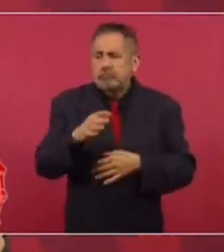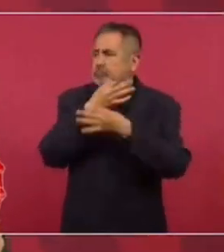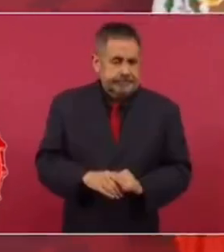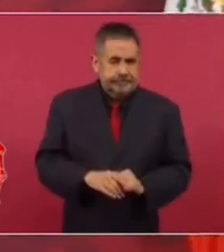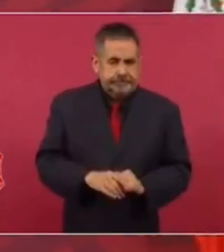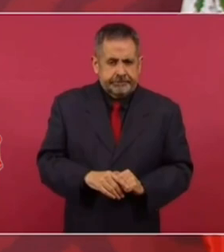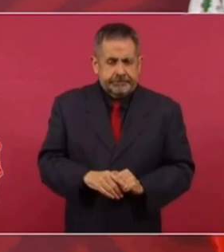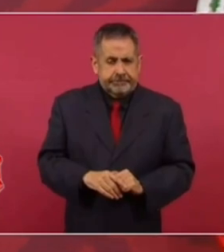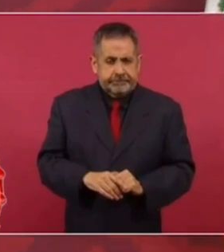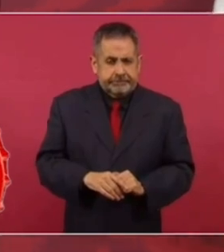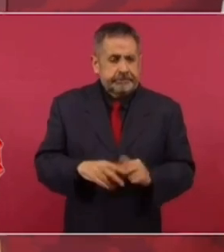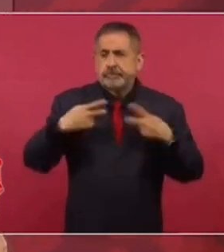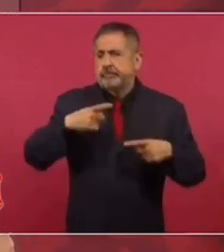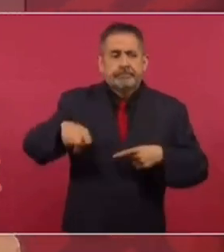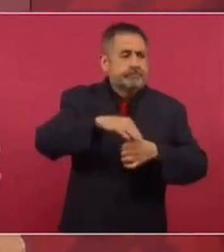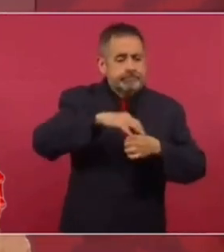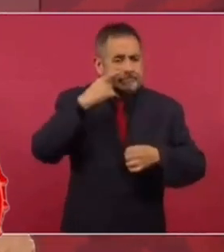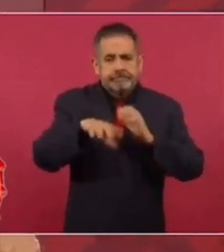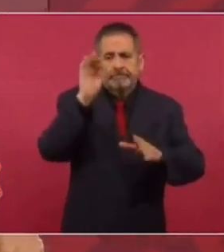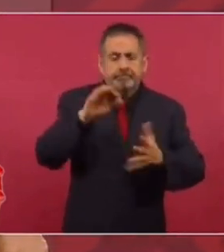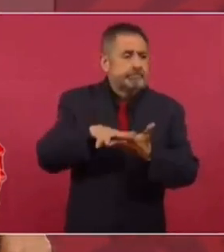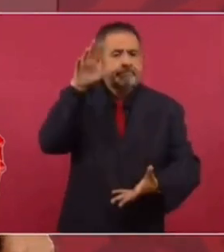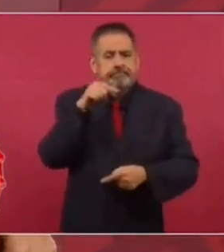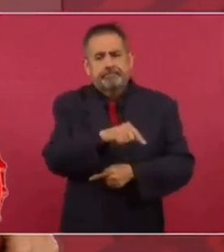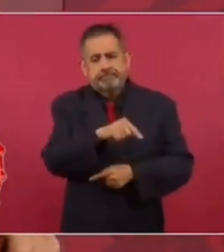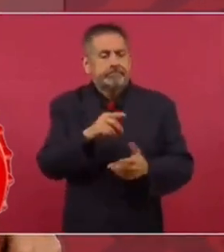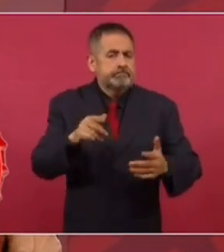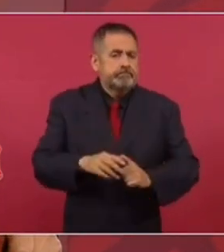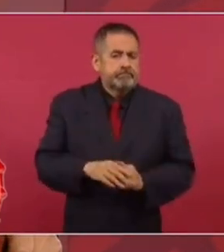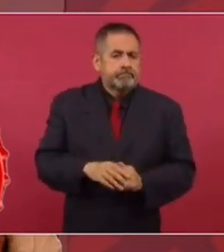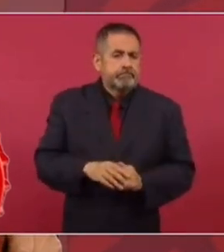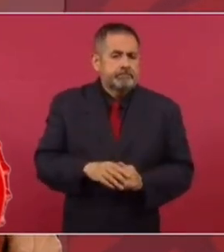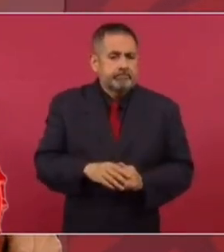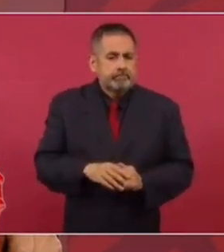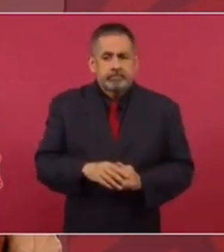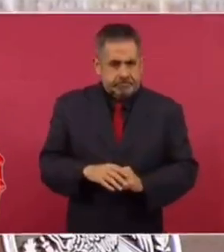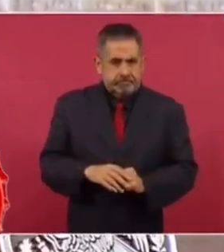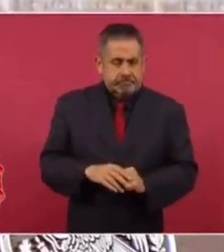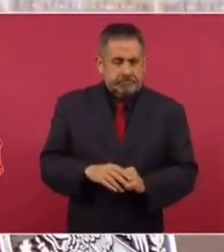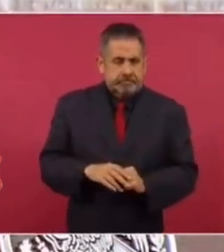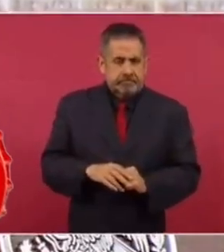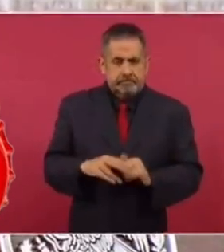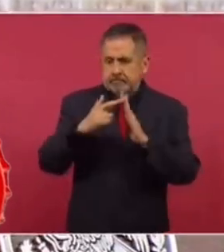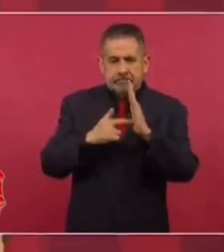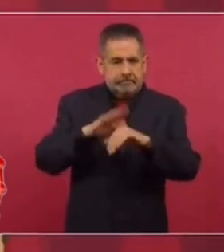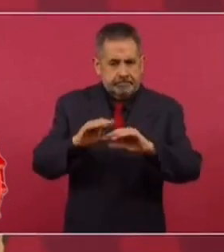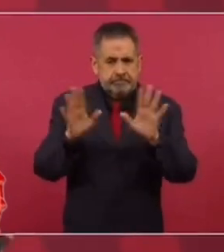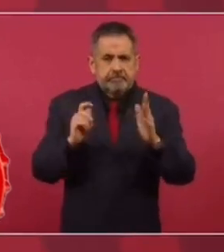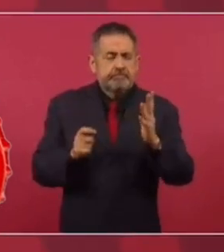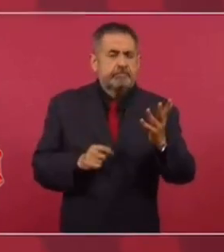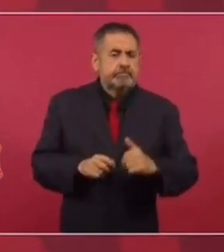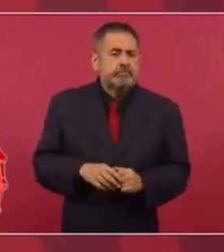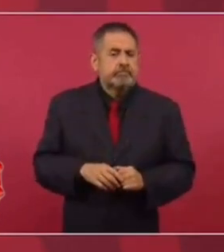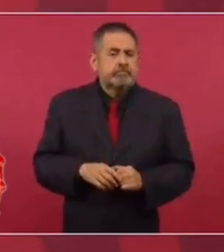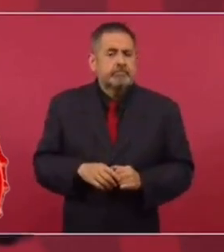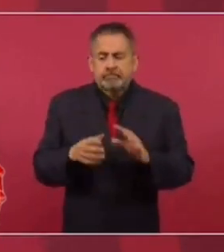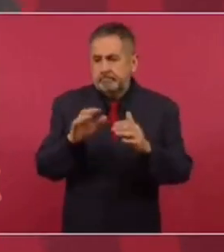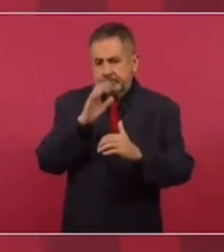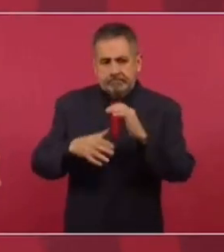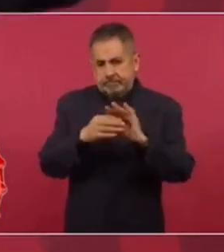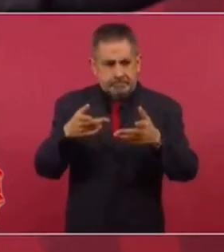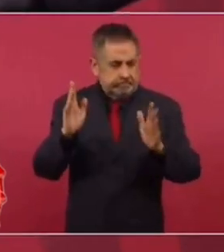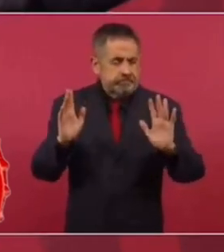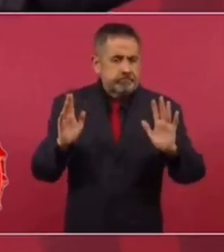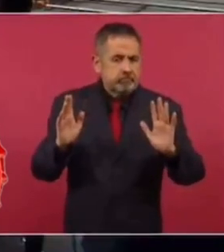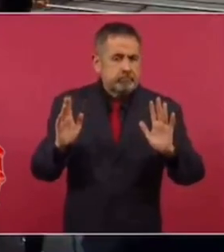pronunciar. Fue la gente, fue la mayoría, no hubo dedazo, fueron reglas claras y se acabó. Y